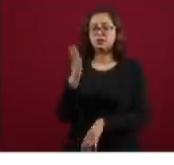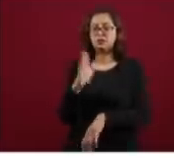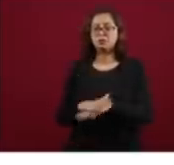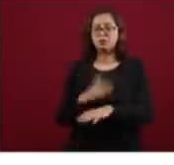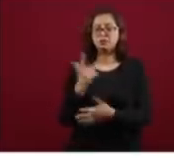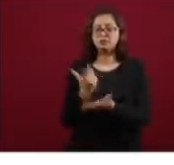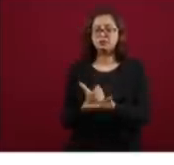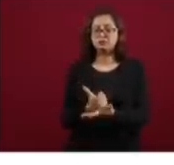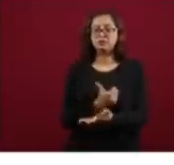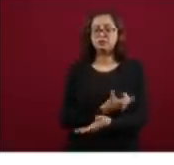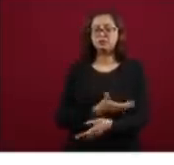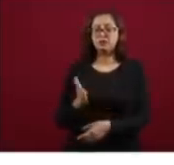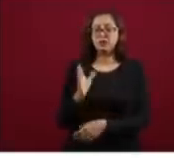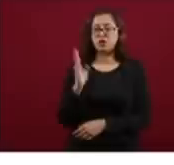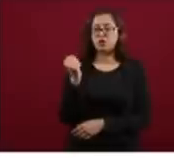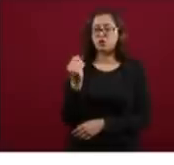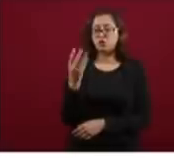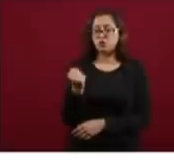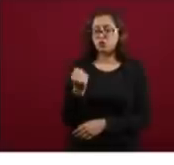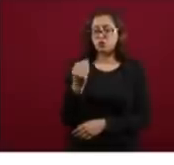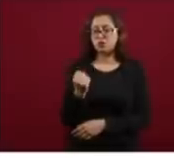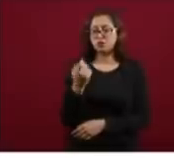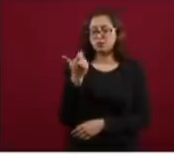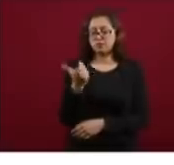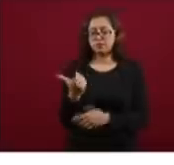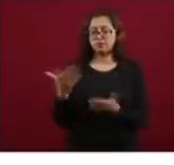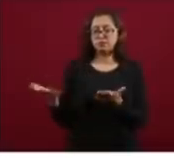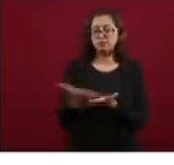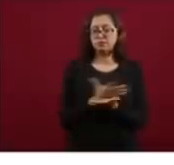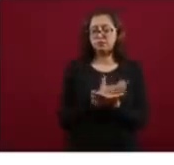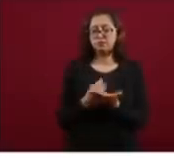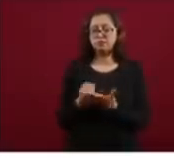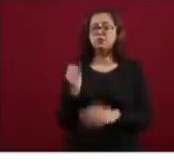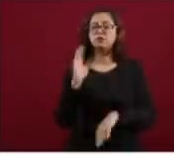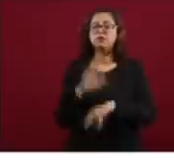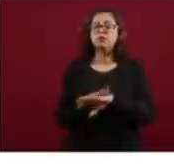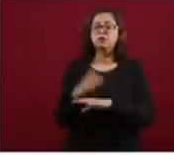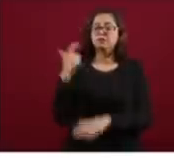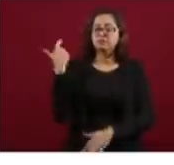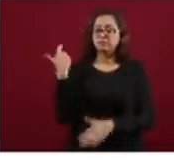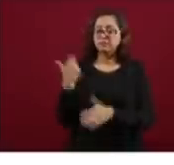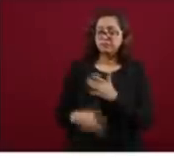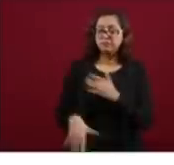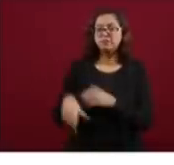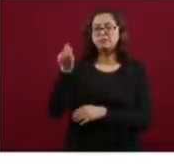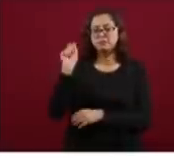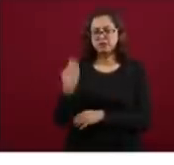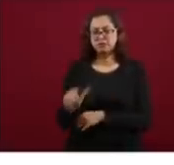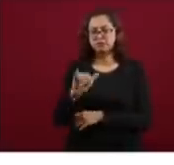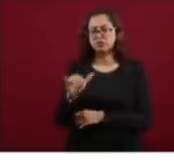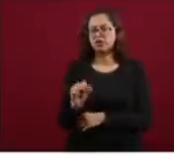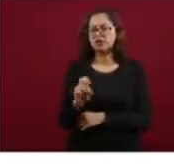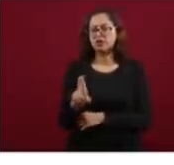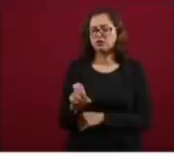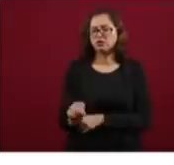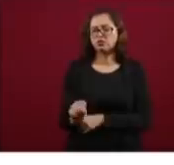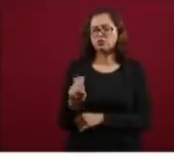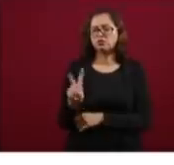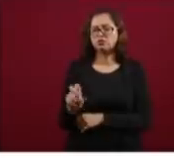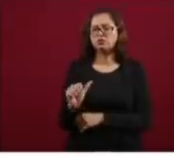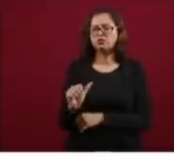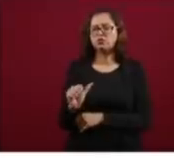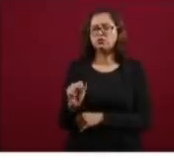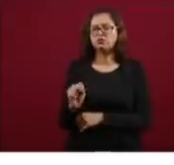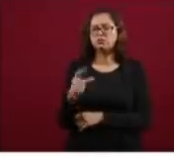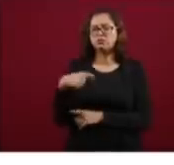precio más alto 9 pesos con 10 centavos de margen y el más económico a través de jesús vázquez pero ahora en una estación